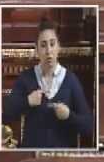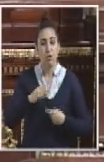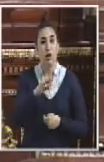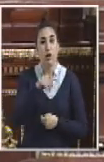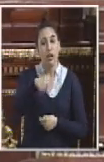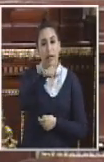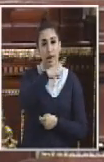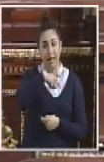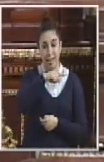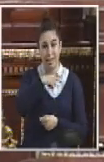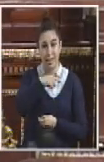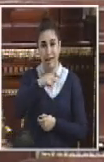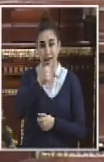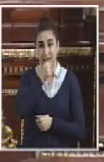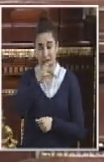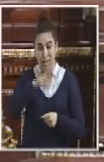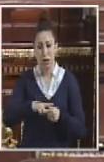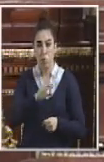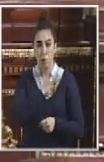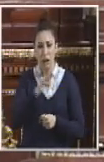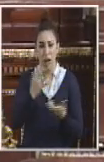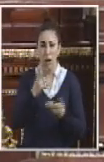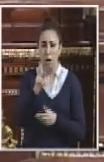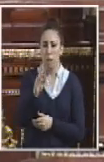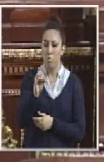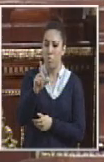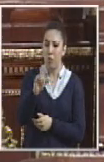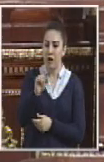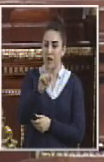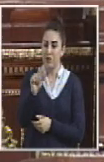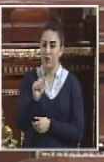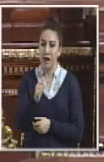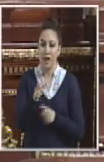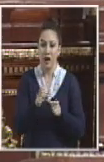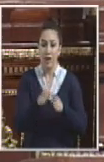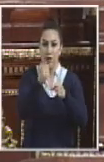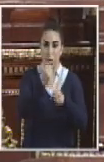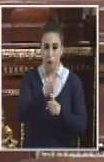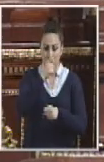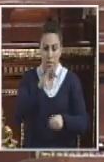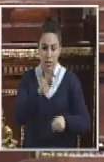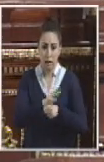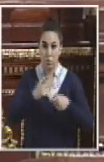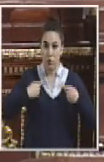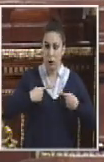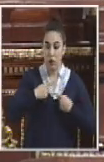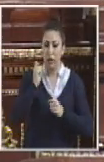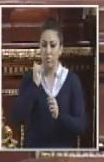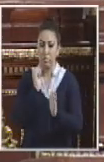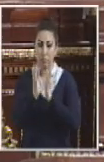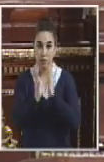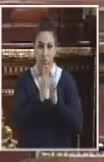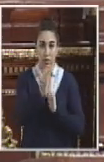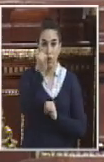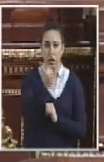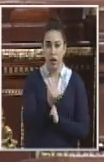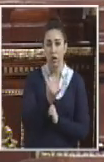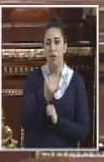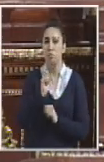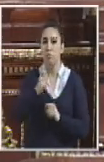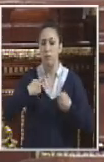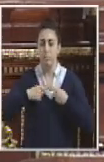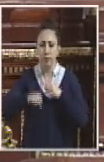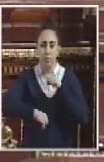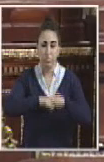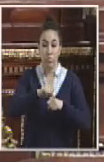seguro específica que proteja tanto a ciclistas como a peatones que en el uso de la infraestructura urbana de la